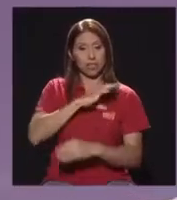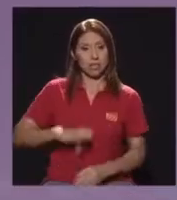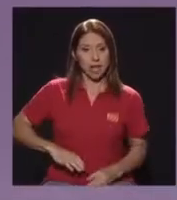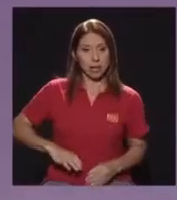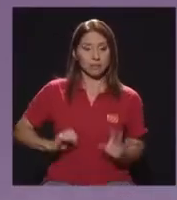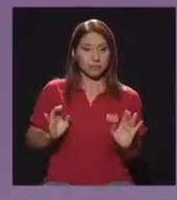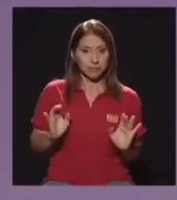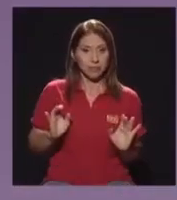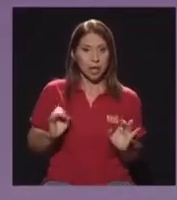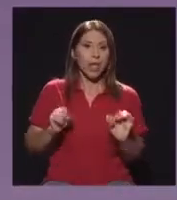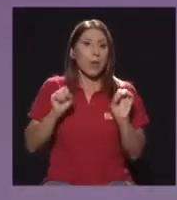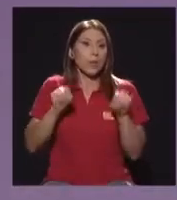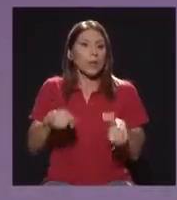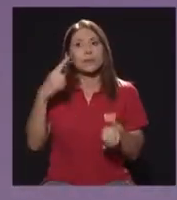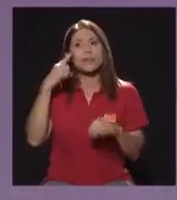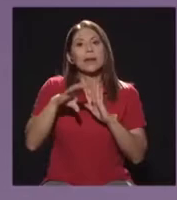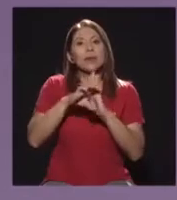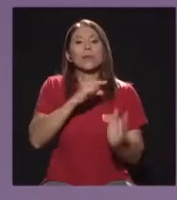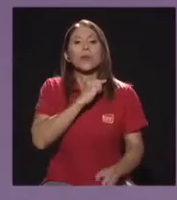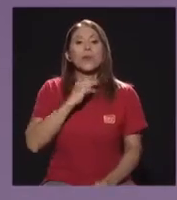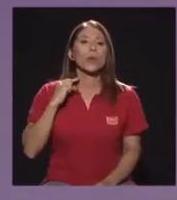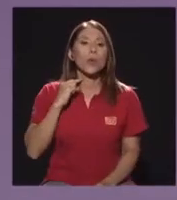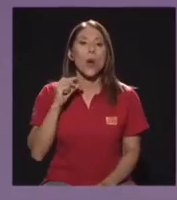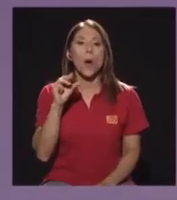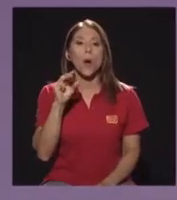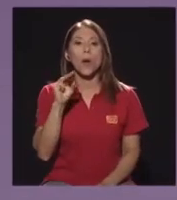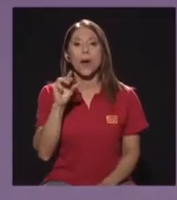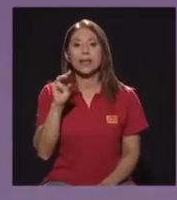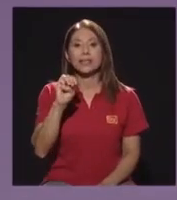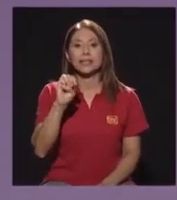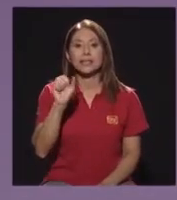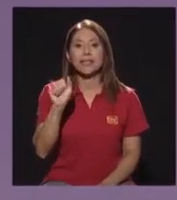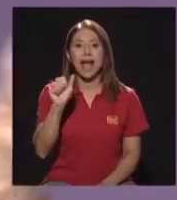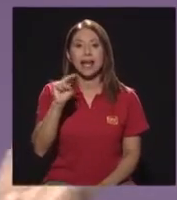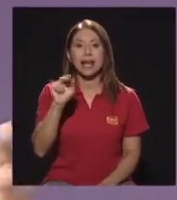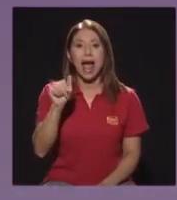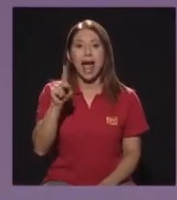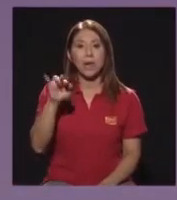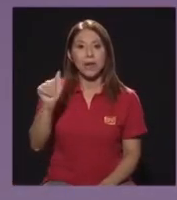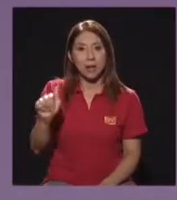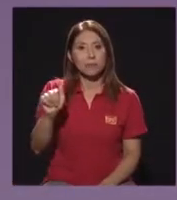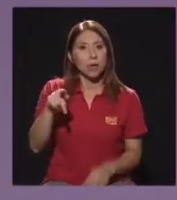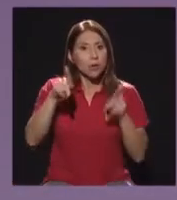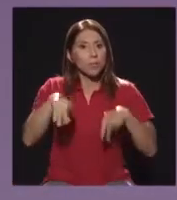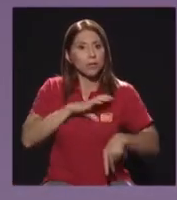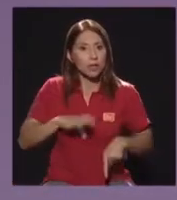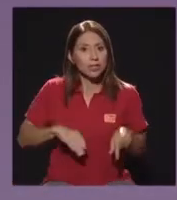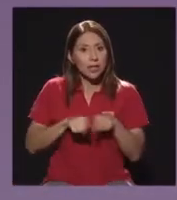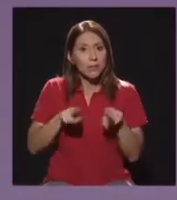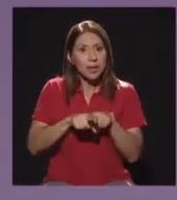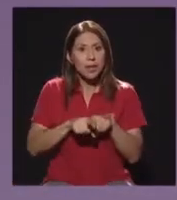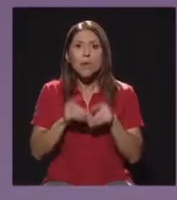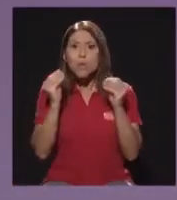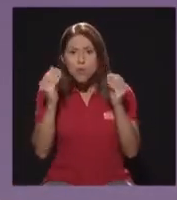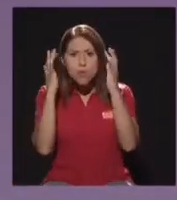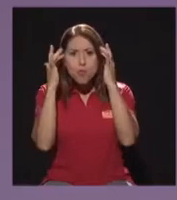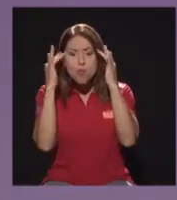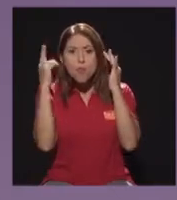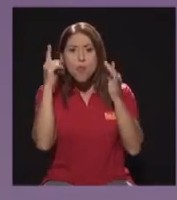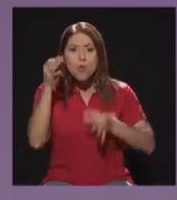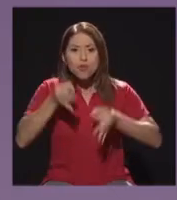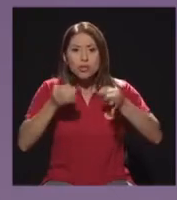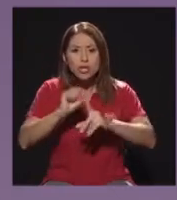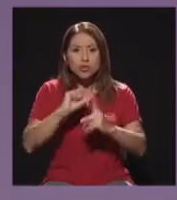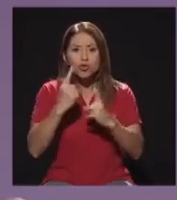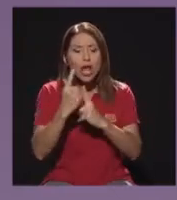pensar que monseñor sanabria fue una persona cristiana también muy preocupado por la justicia social y muy preocupado por el bienestar de